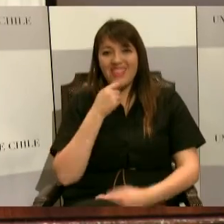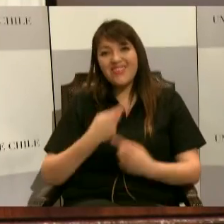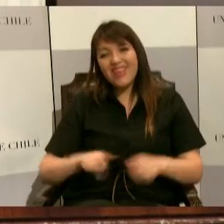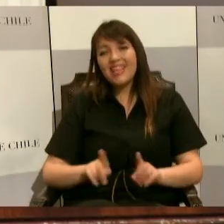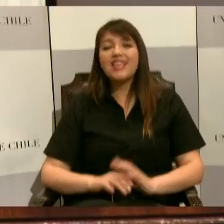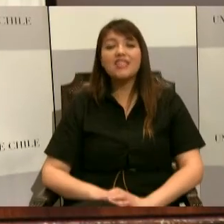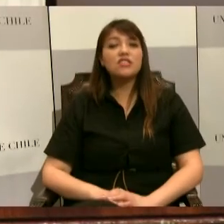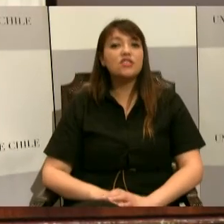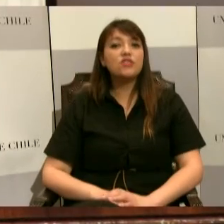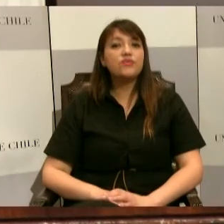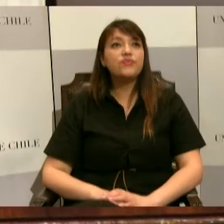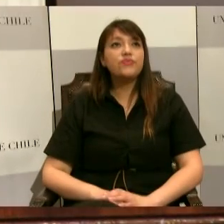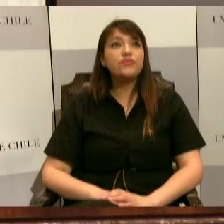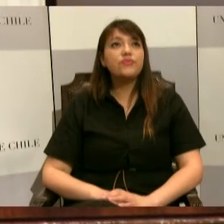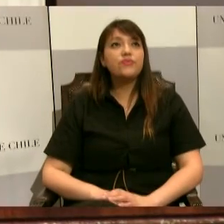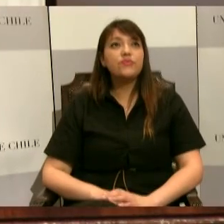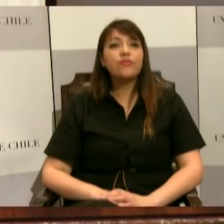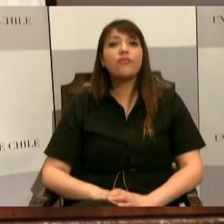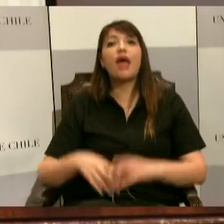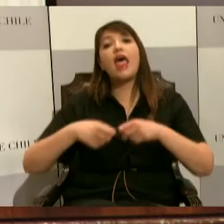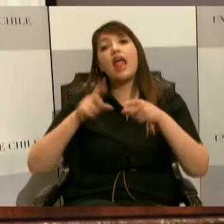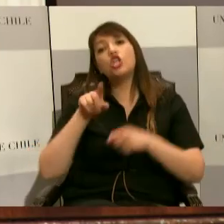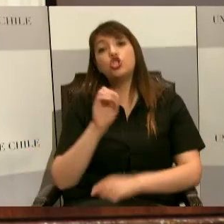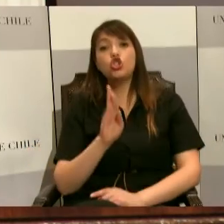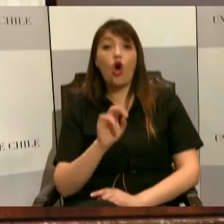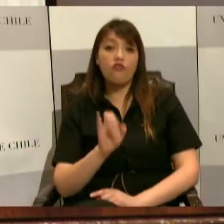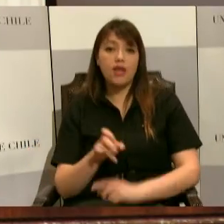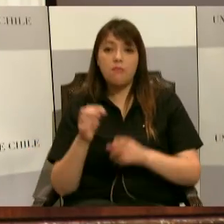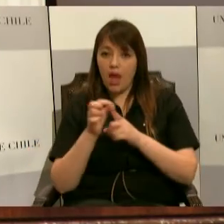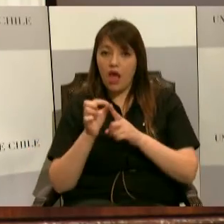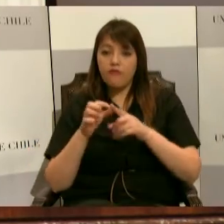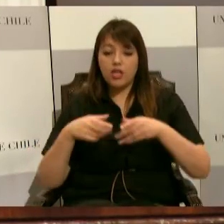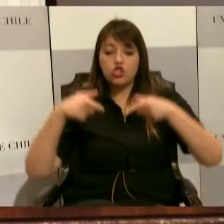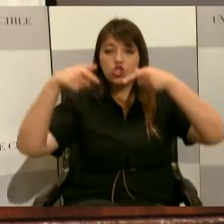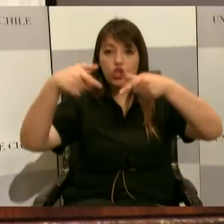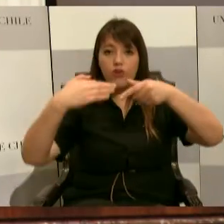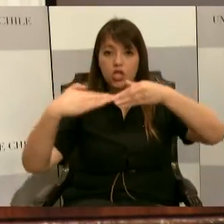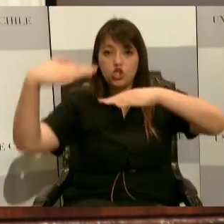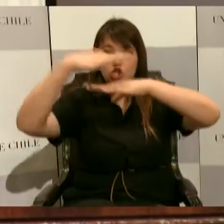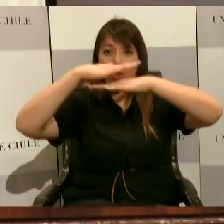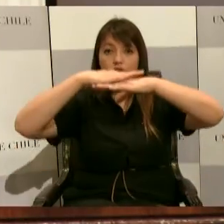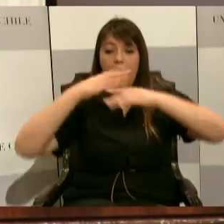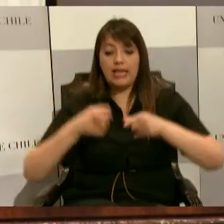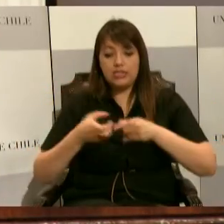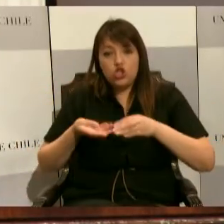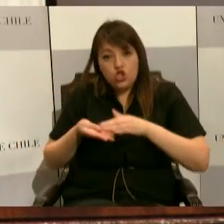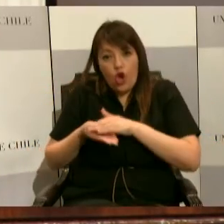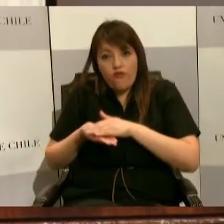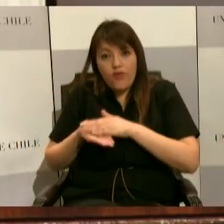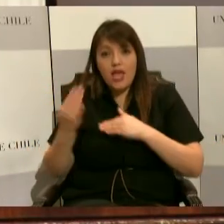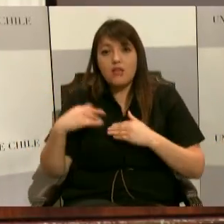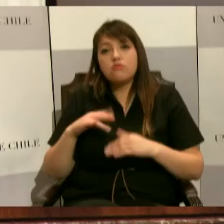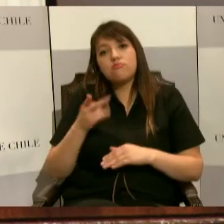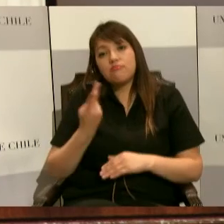ejemplo, el sobre está sobre el escritorio, la palabra sobre es la misma, se escribe igual, etcétera, pero tiene significados totalmente